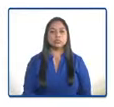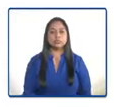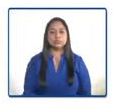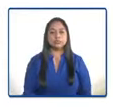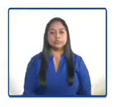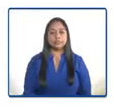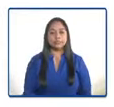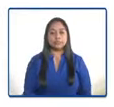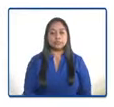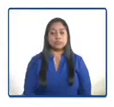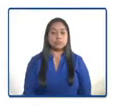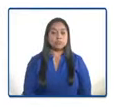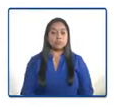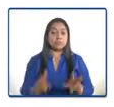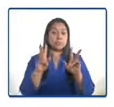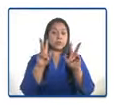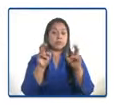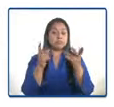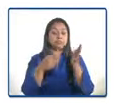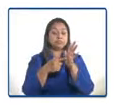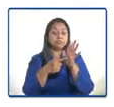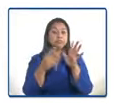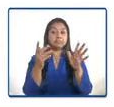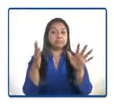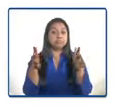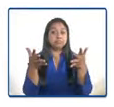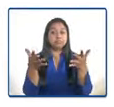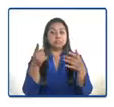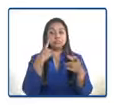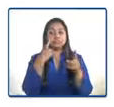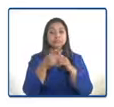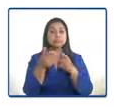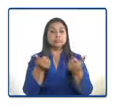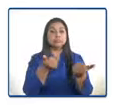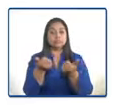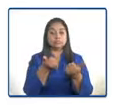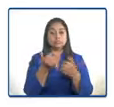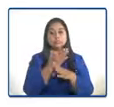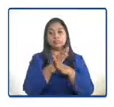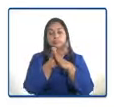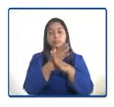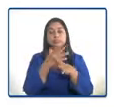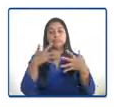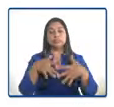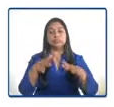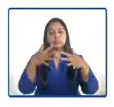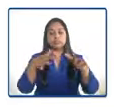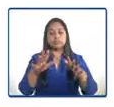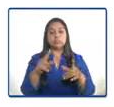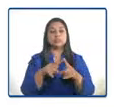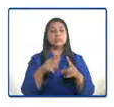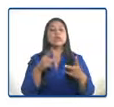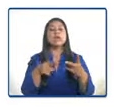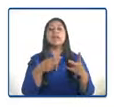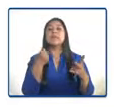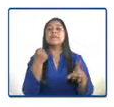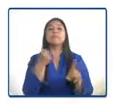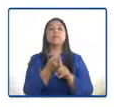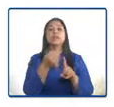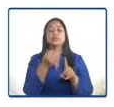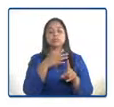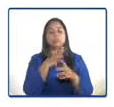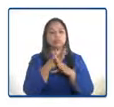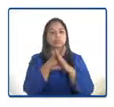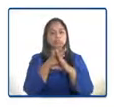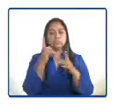El contenido de la presente presentación va a ser la administración de la protección portuaria, el impacto de la protección en el